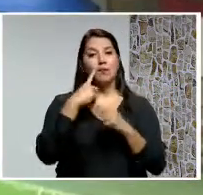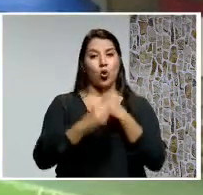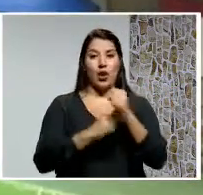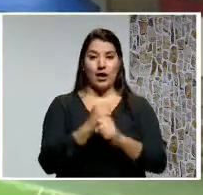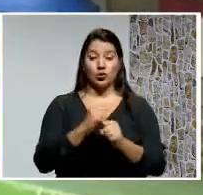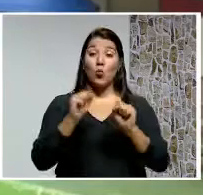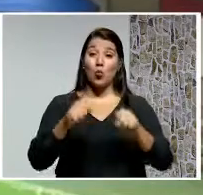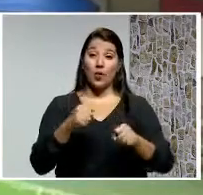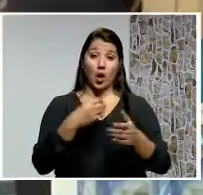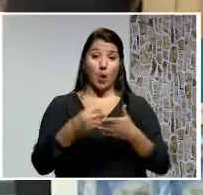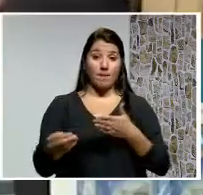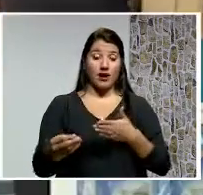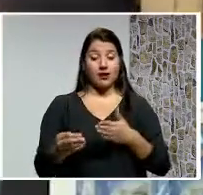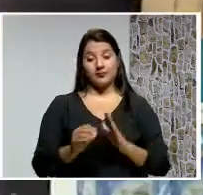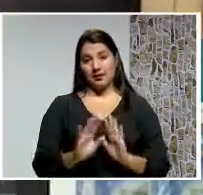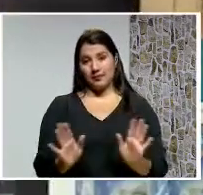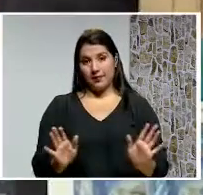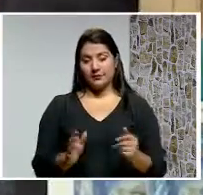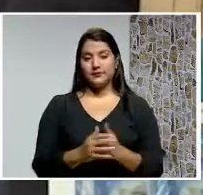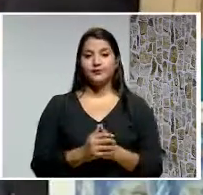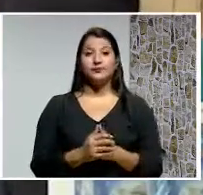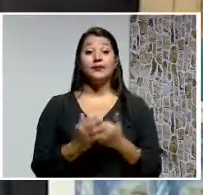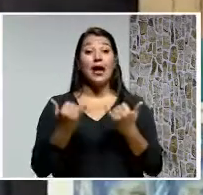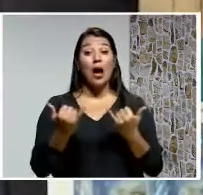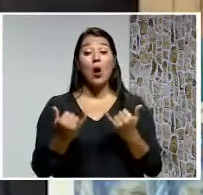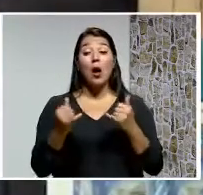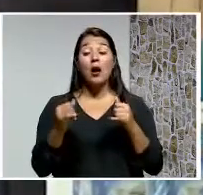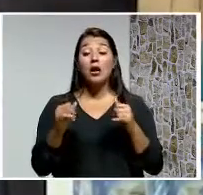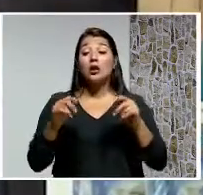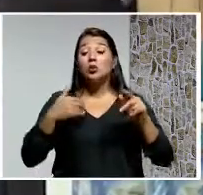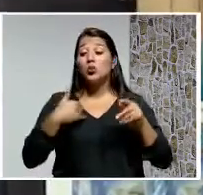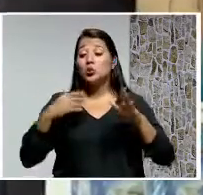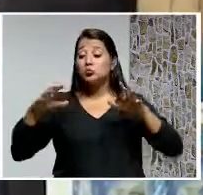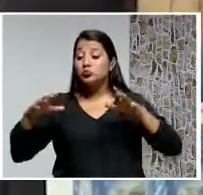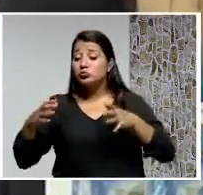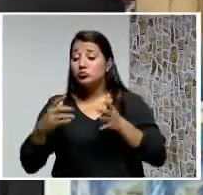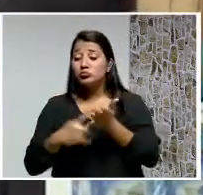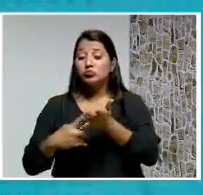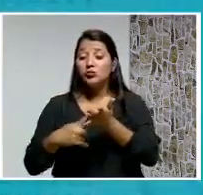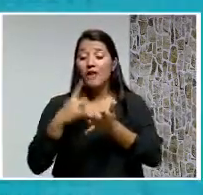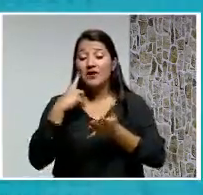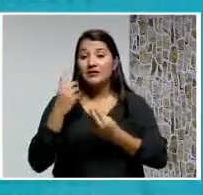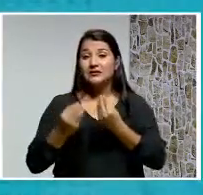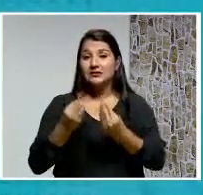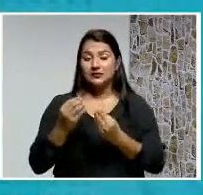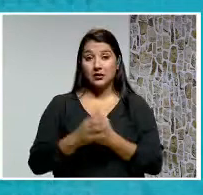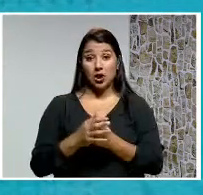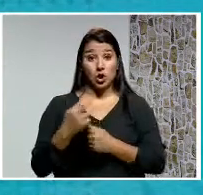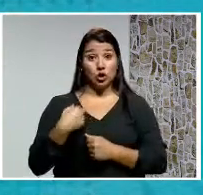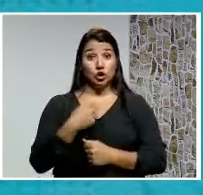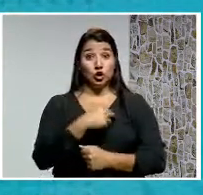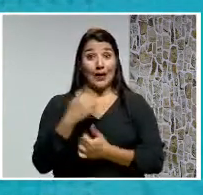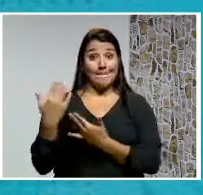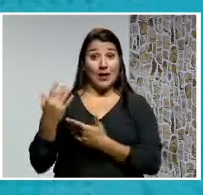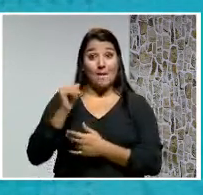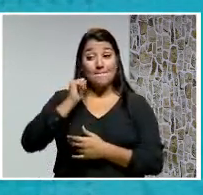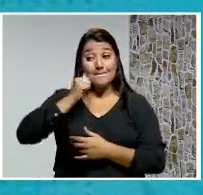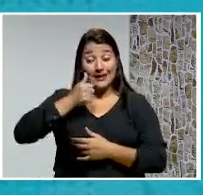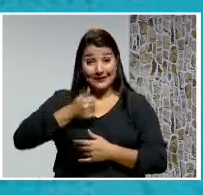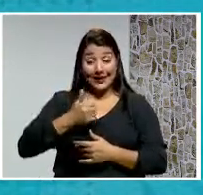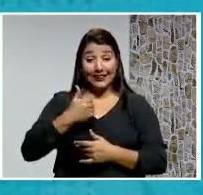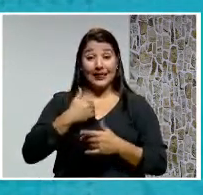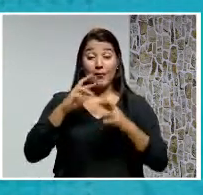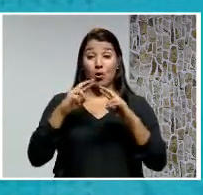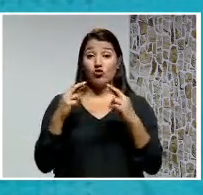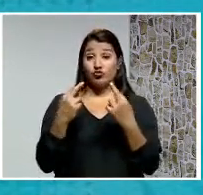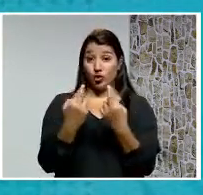con fuerzas vivas de la comunidad, comerciantes y diputados de la zona para saber qué medidas tomarán. Esperemos que mañana en una reunión que tenemos,